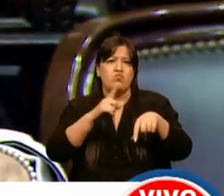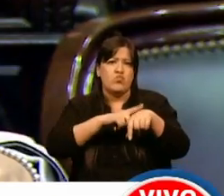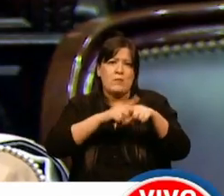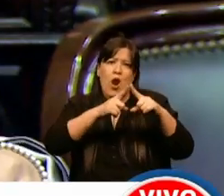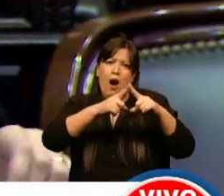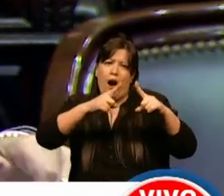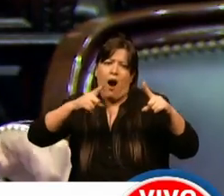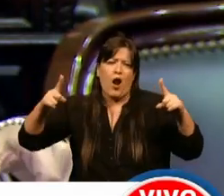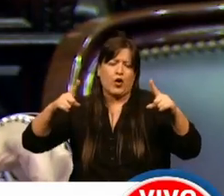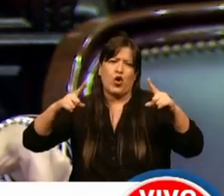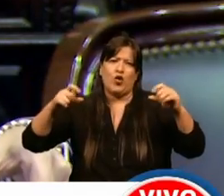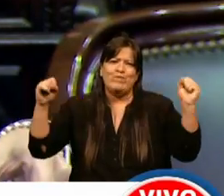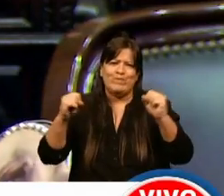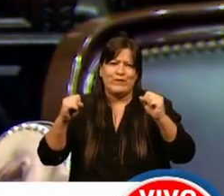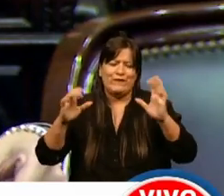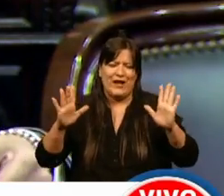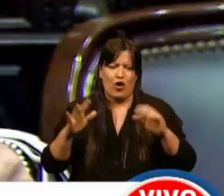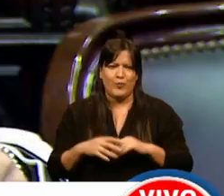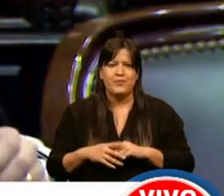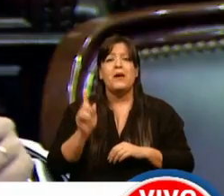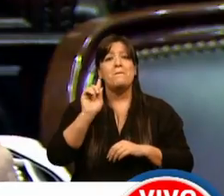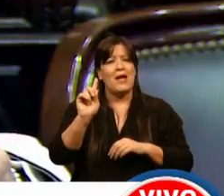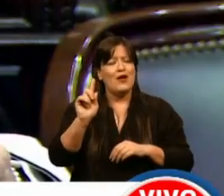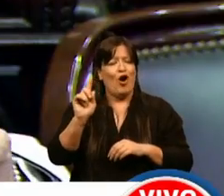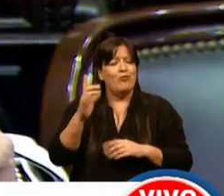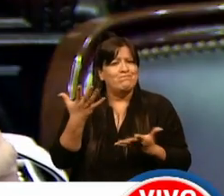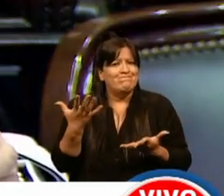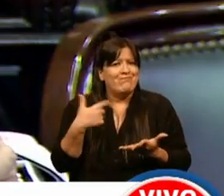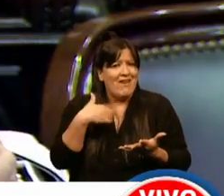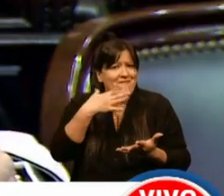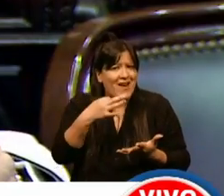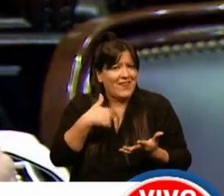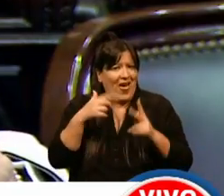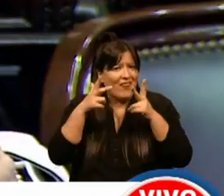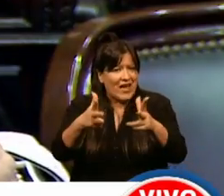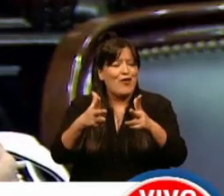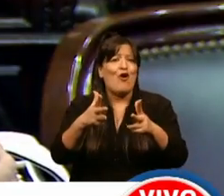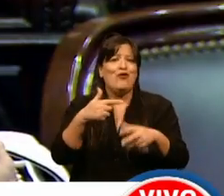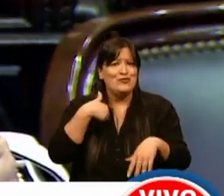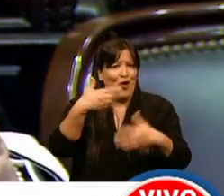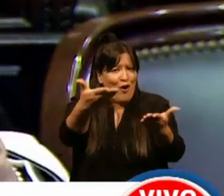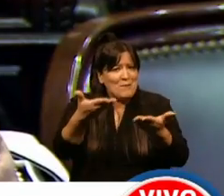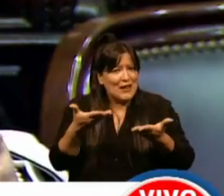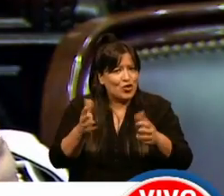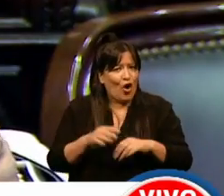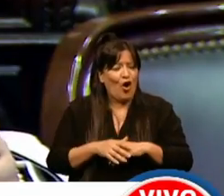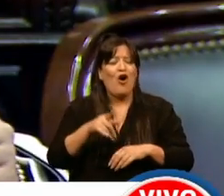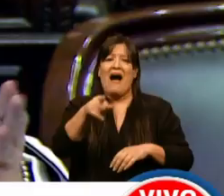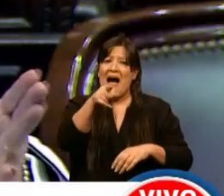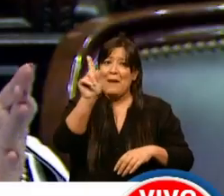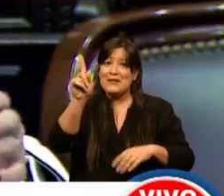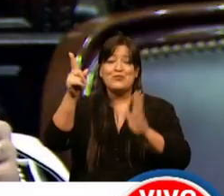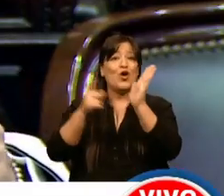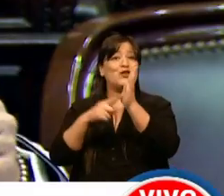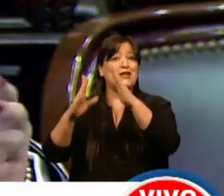tiempo en el año pero créame el señor presidente que los invitaría al secreto al